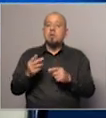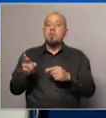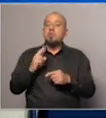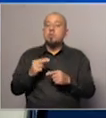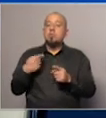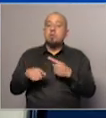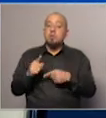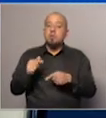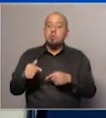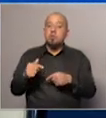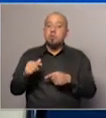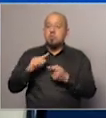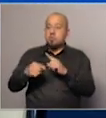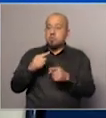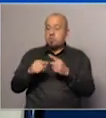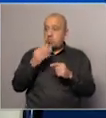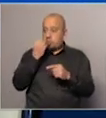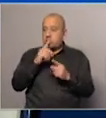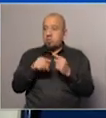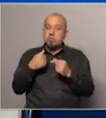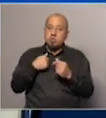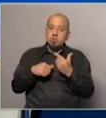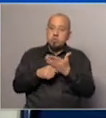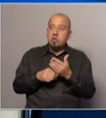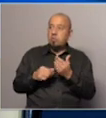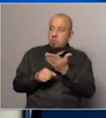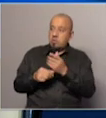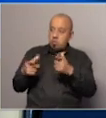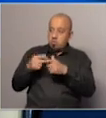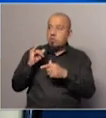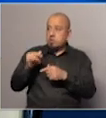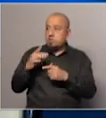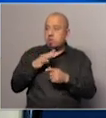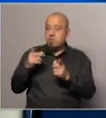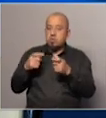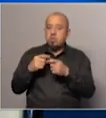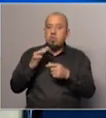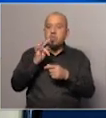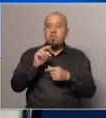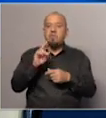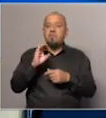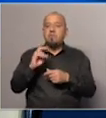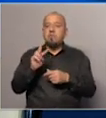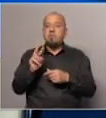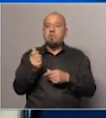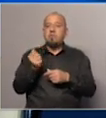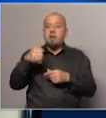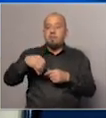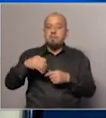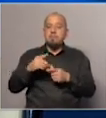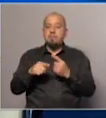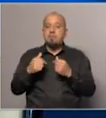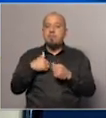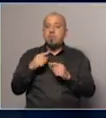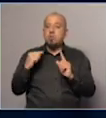todavía ahora el relacionamiento es bueno cada vez que pedimos audiencia no lo van está igual me informan a lo largo de la historia ha conversado con